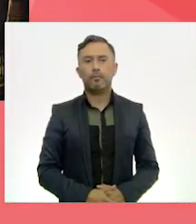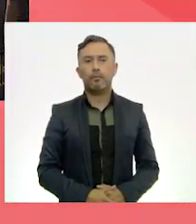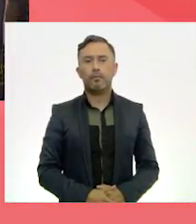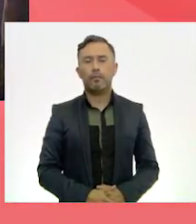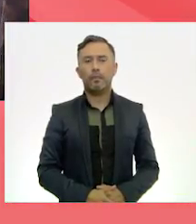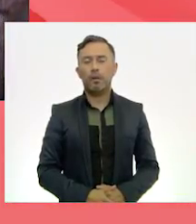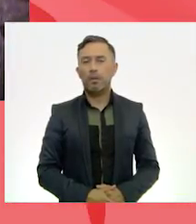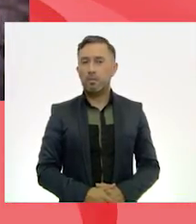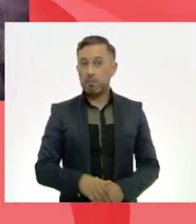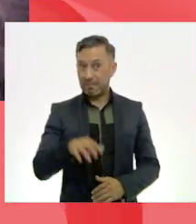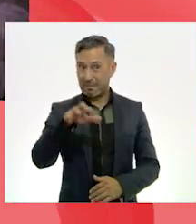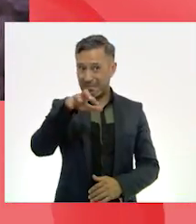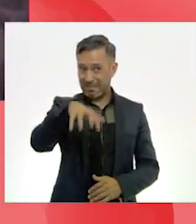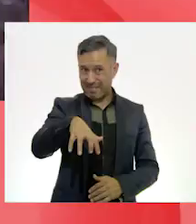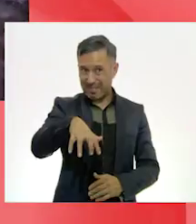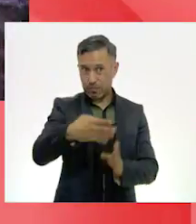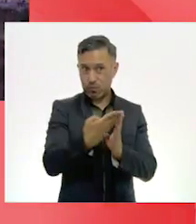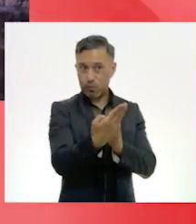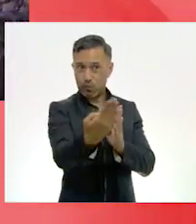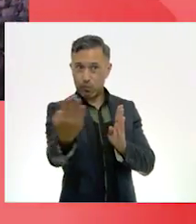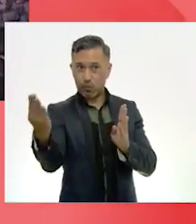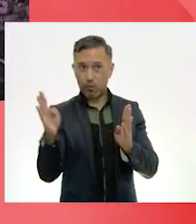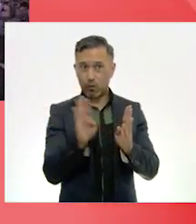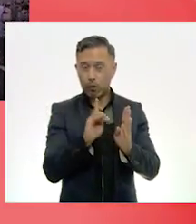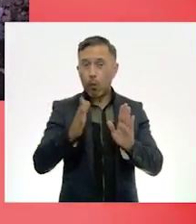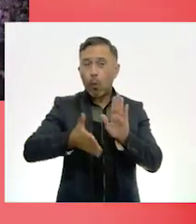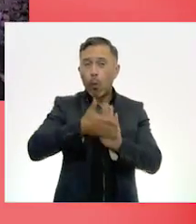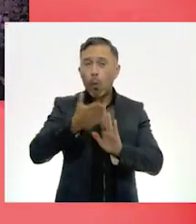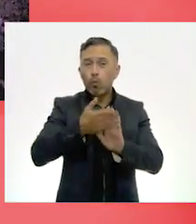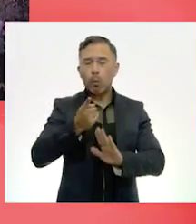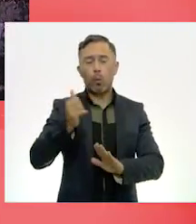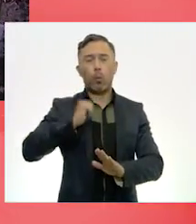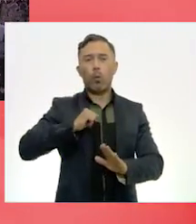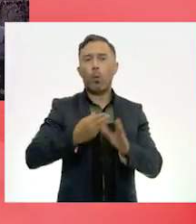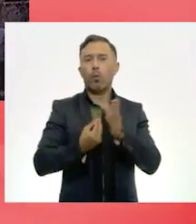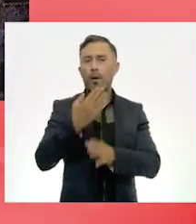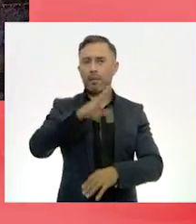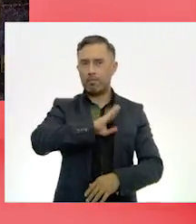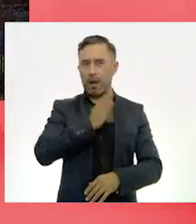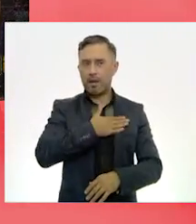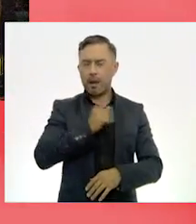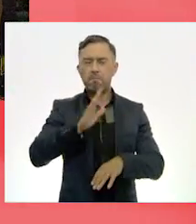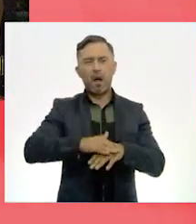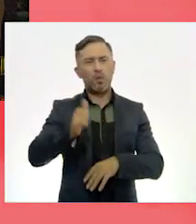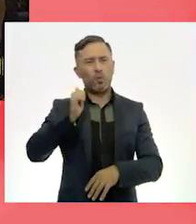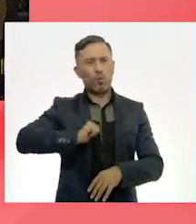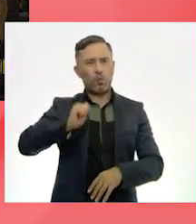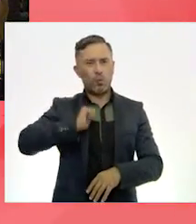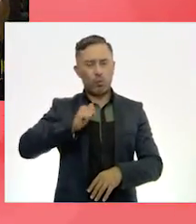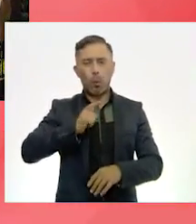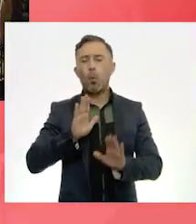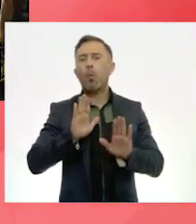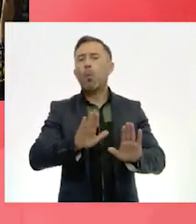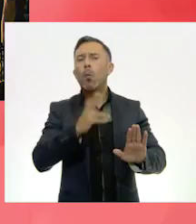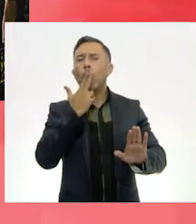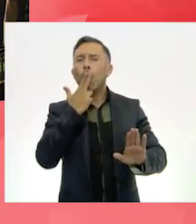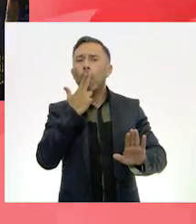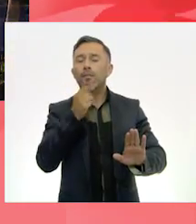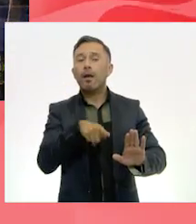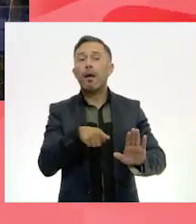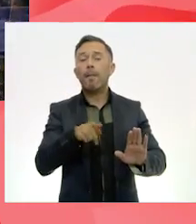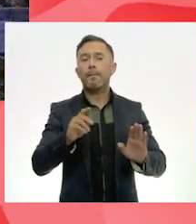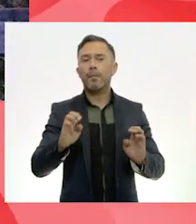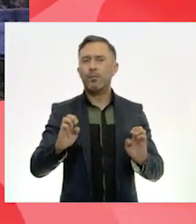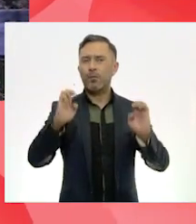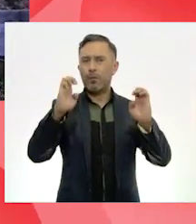Se cree que esta es la construcción más antigua de la Nueva España que se conserva en el México moderno. Se trata del Palacio de